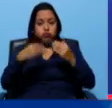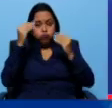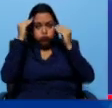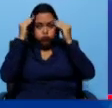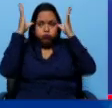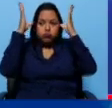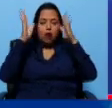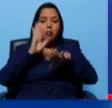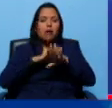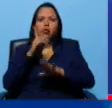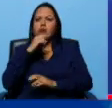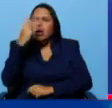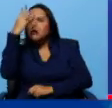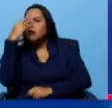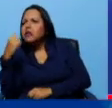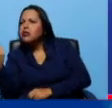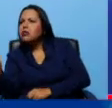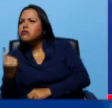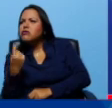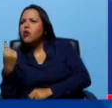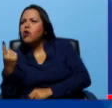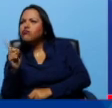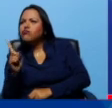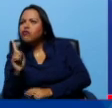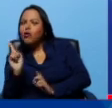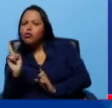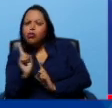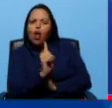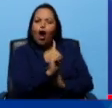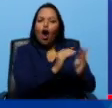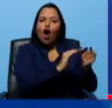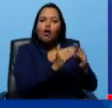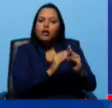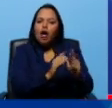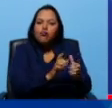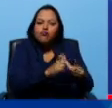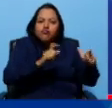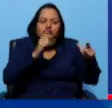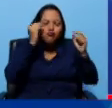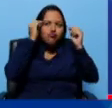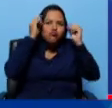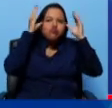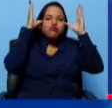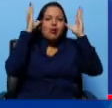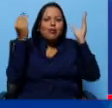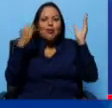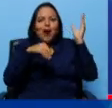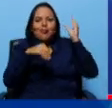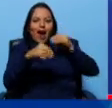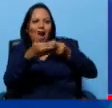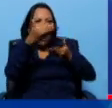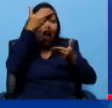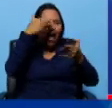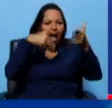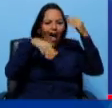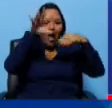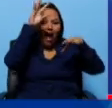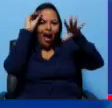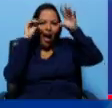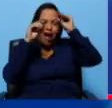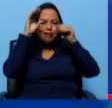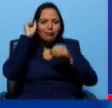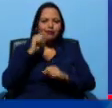lobo triste por allá en una montaña. Hoy somos una comunidad que intercambiamos saberes,